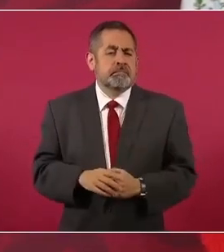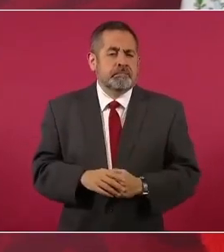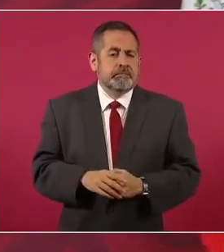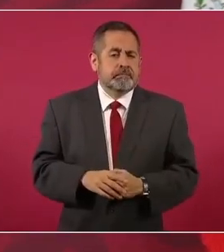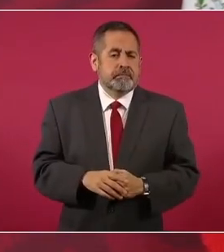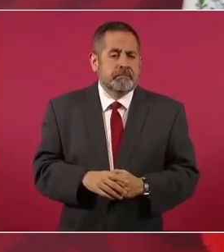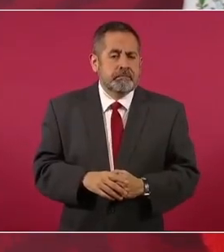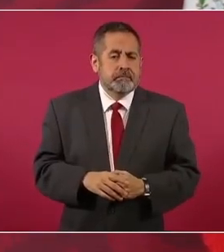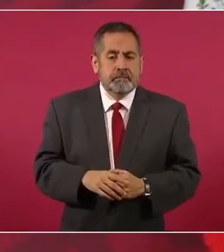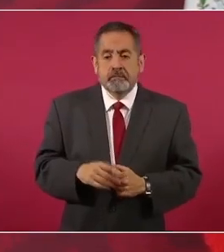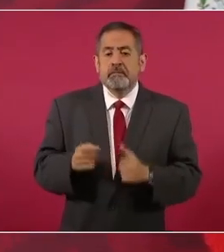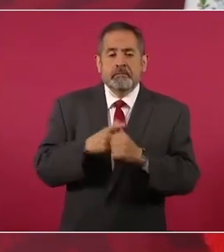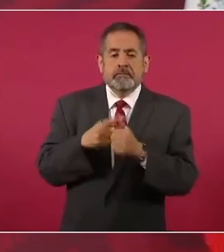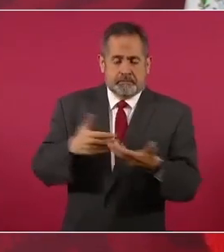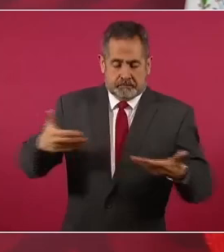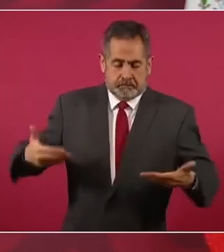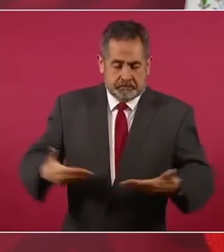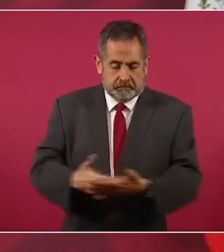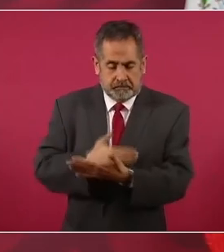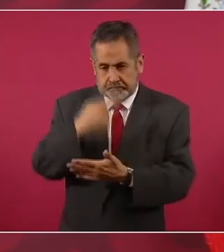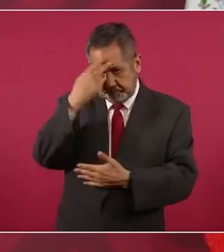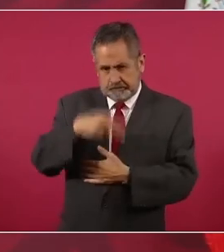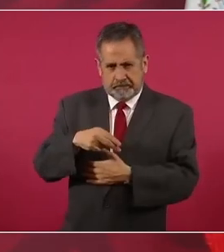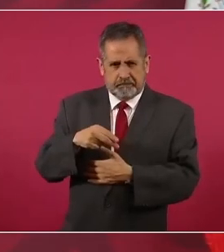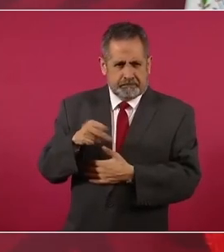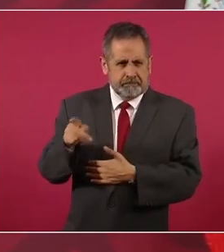se tenía que ser ciudadano